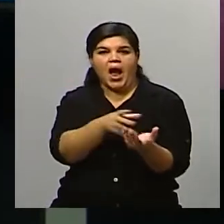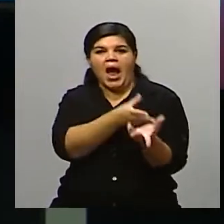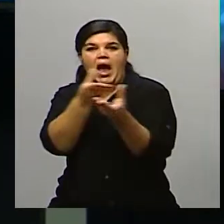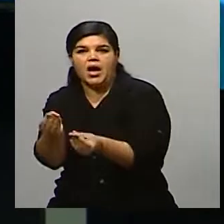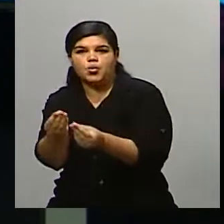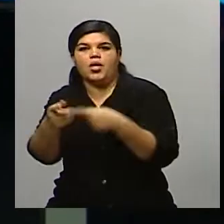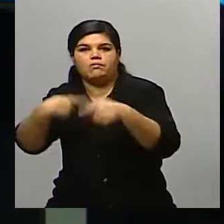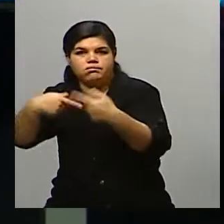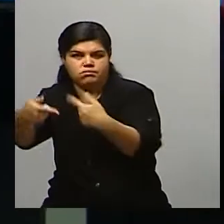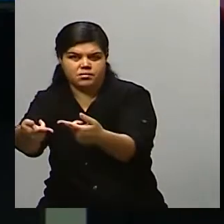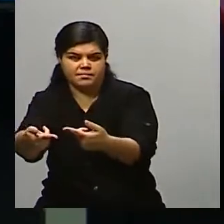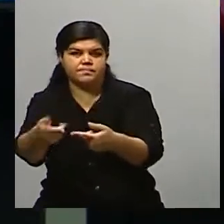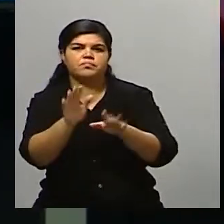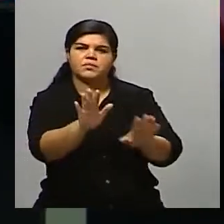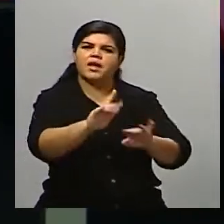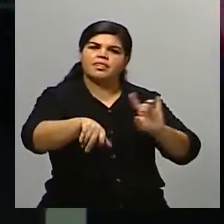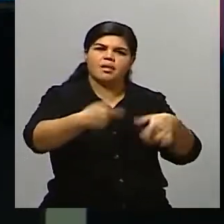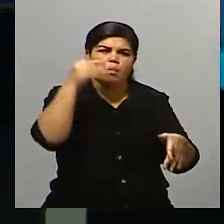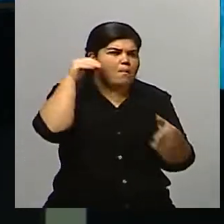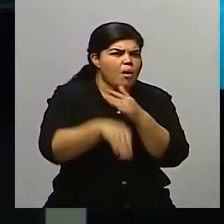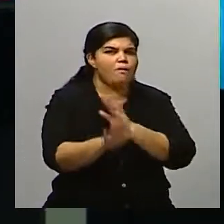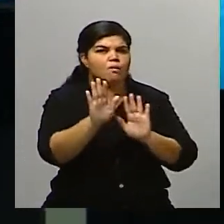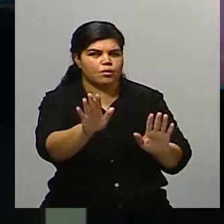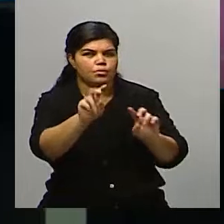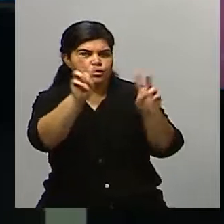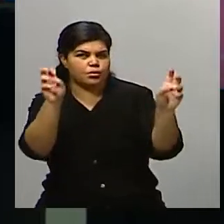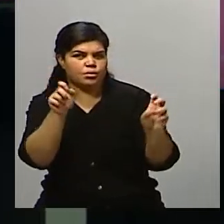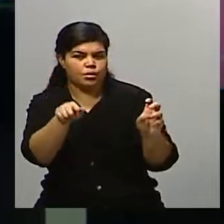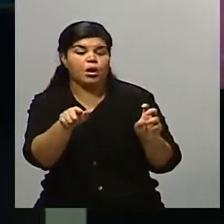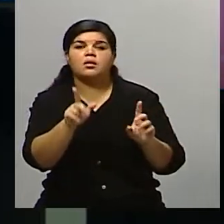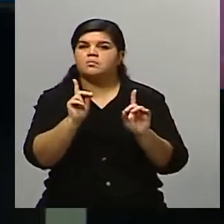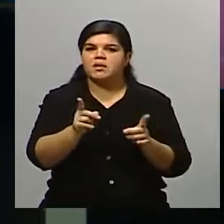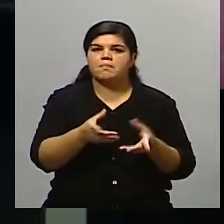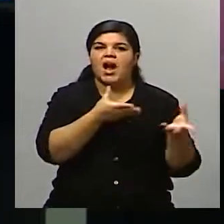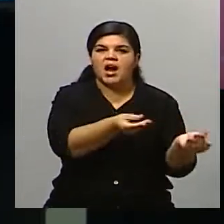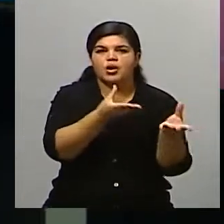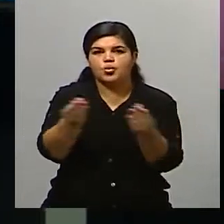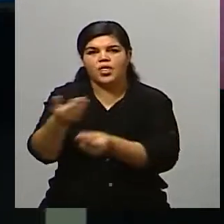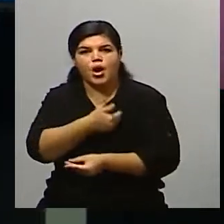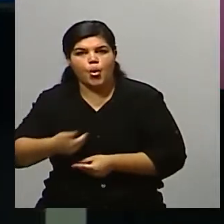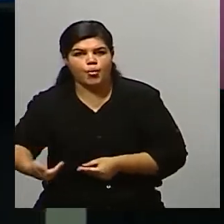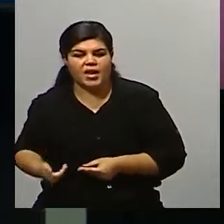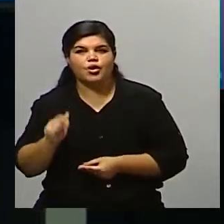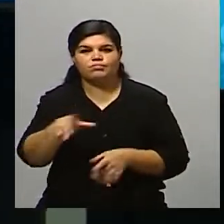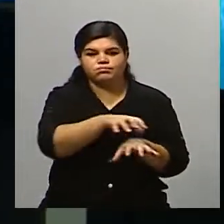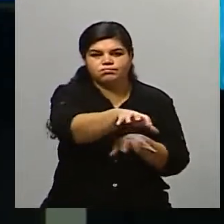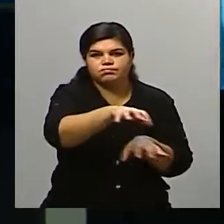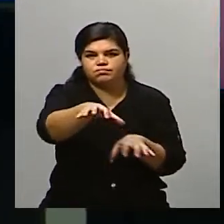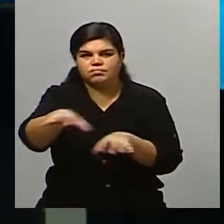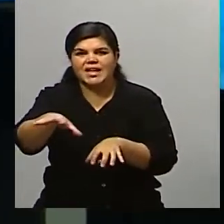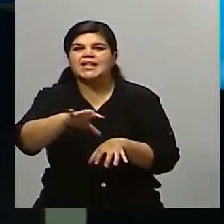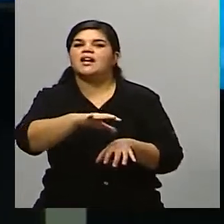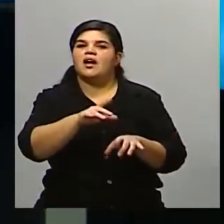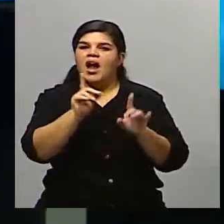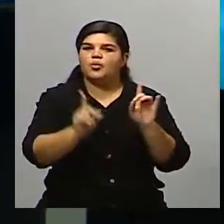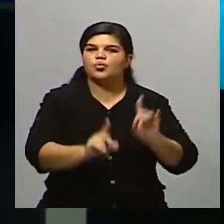mucho ciertos beneficios que se otorgan a través de la asistencia que lleva el Estado, ¿no? Que da el Estado a los sectores vulnerables. Enseguida vamos a hablar de ese